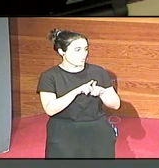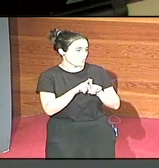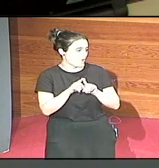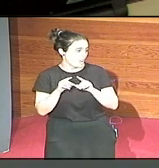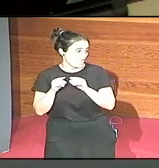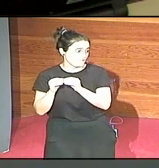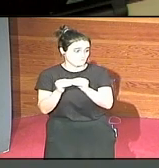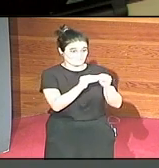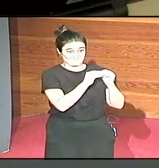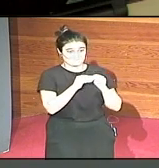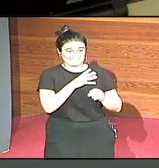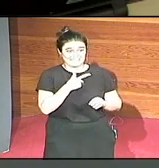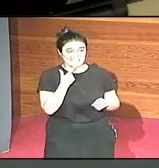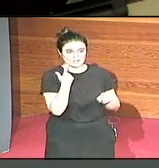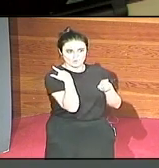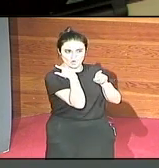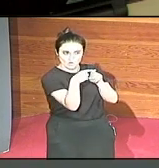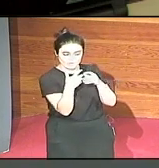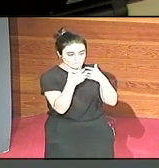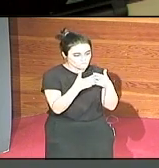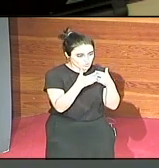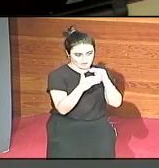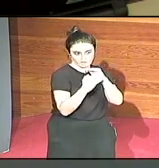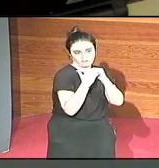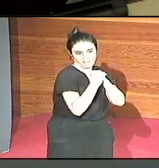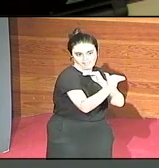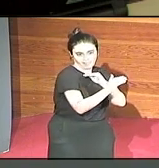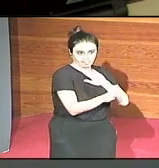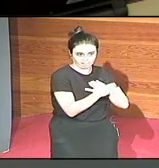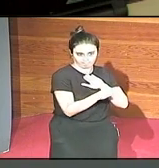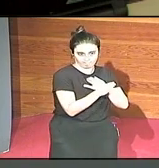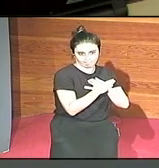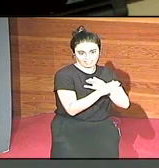no se muevan las cosas que funcionan.